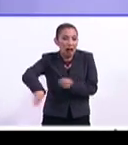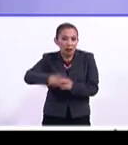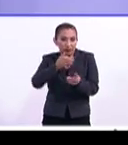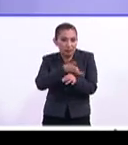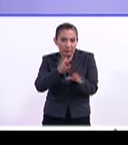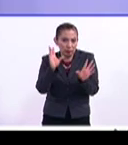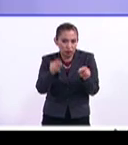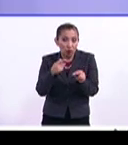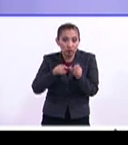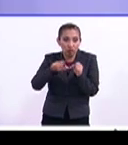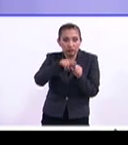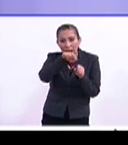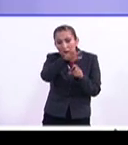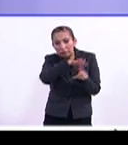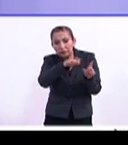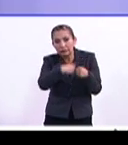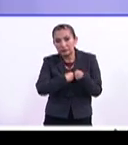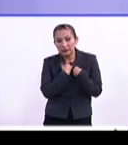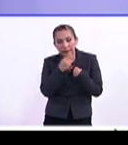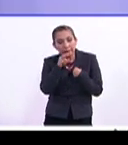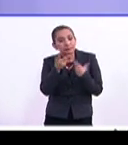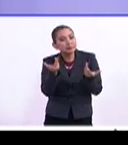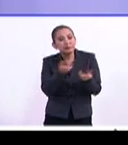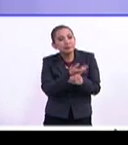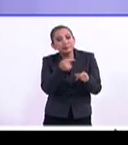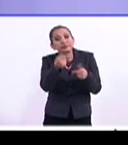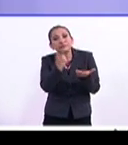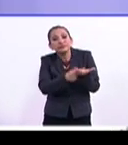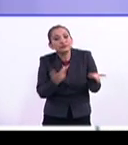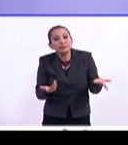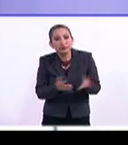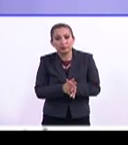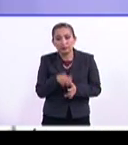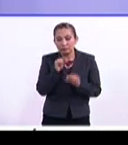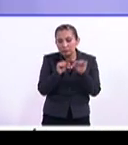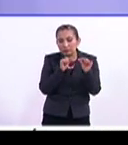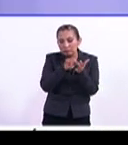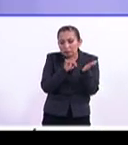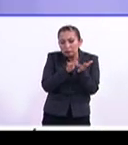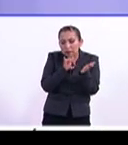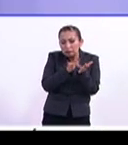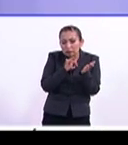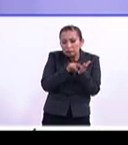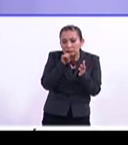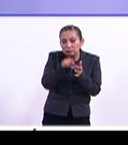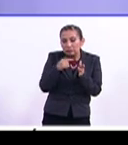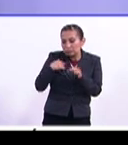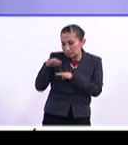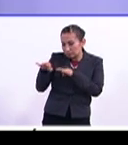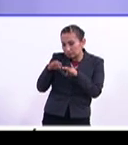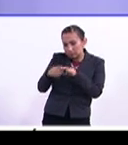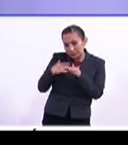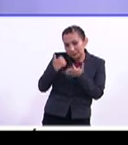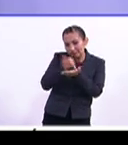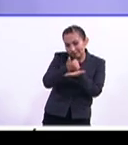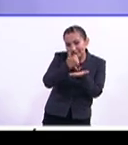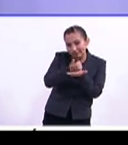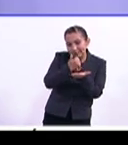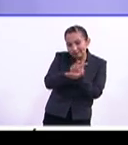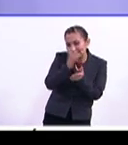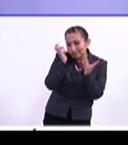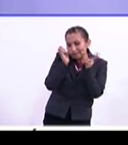los panoramas sociales o los contextos en los que se encuentran desarrollando. Y en ese sentido nuestro trabajo es